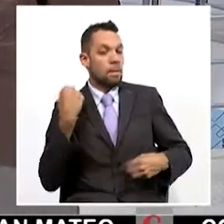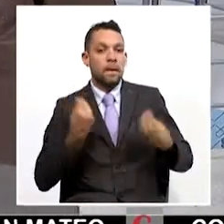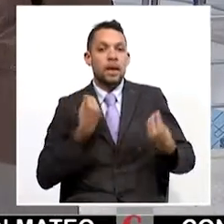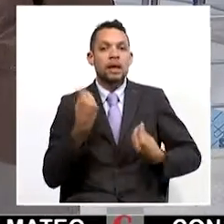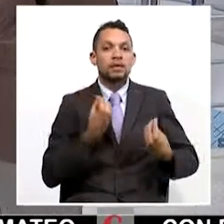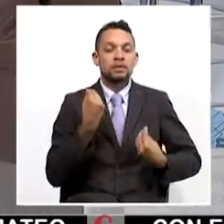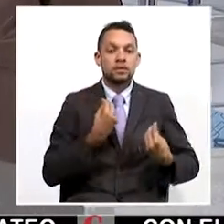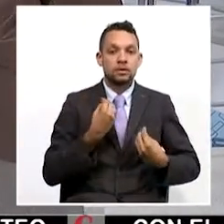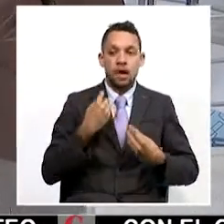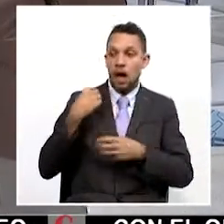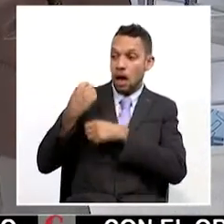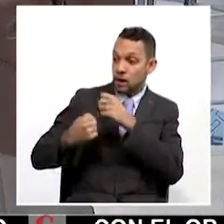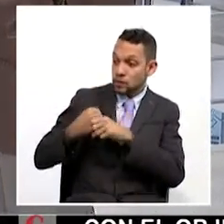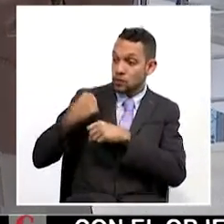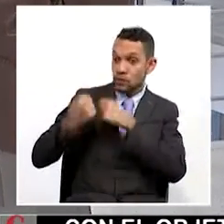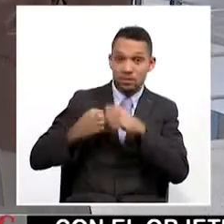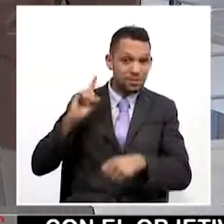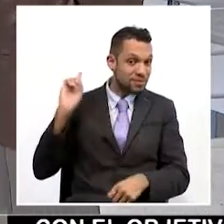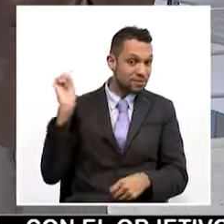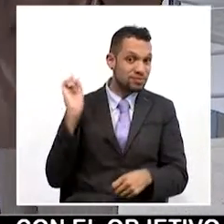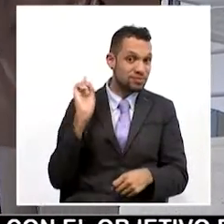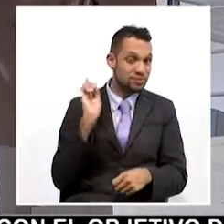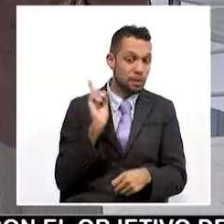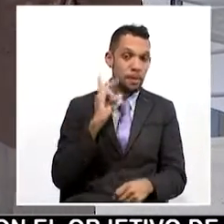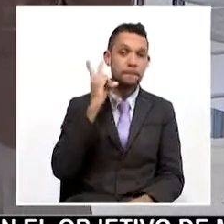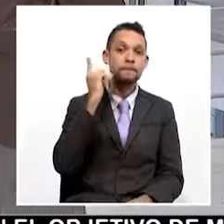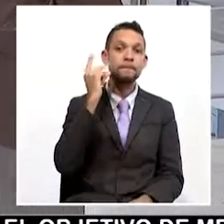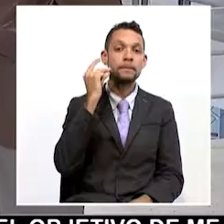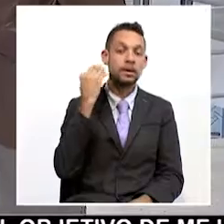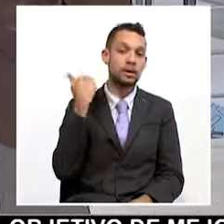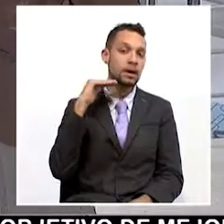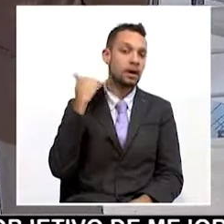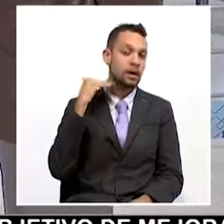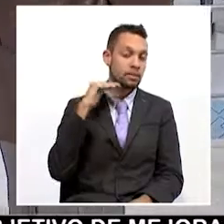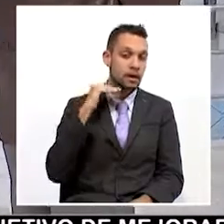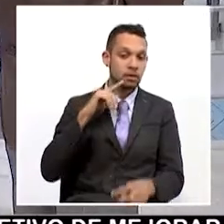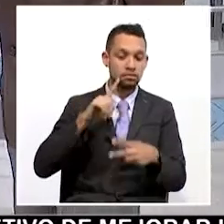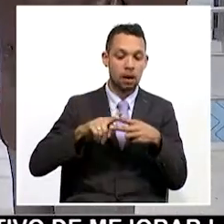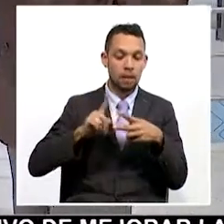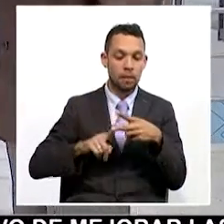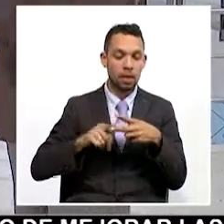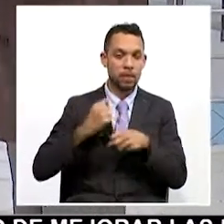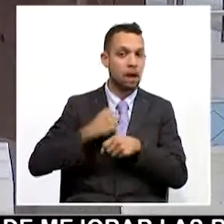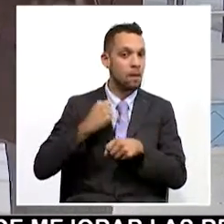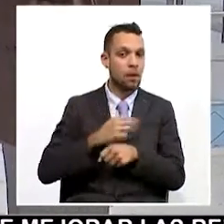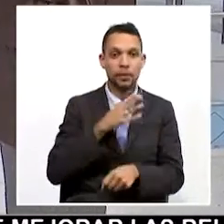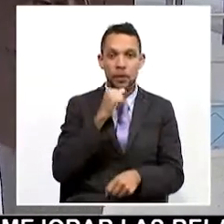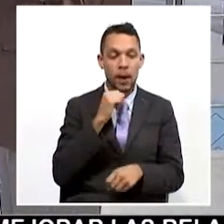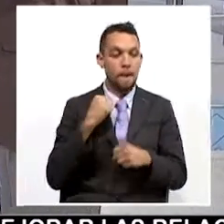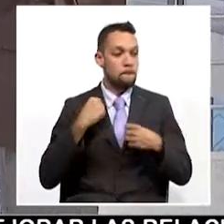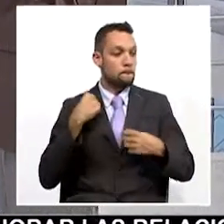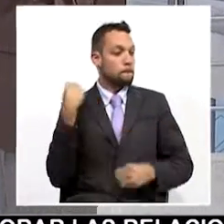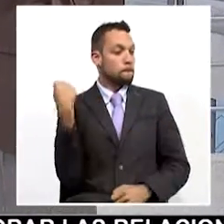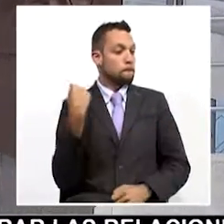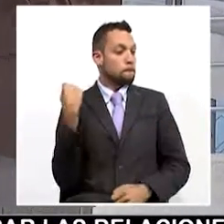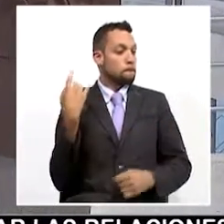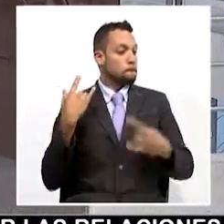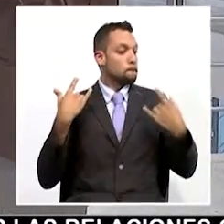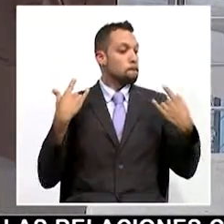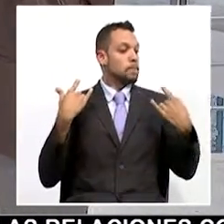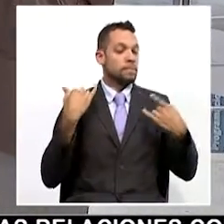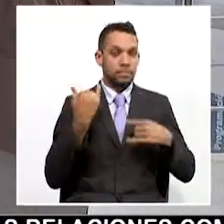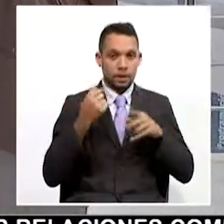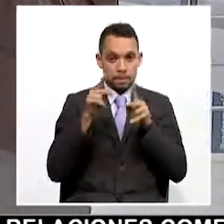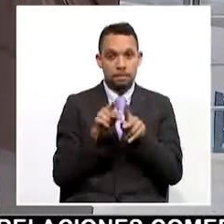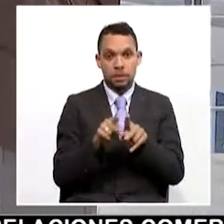años, desafortunadamente Pereira y Armenia han ocupado los primeros lugares en desempleo. Esto ha llevado lógicamente a que las